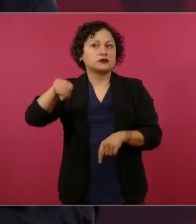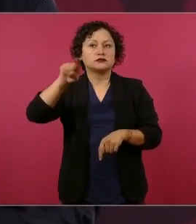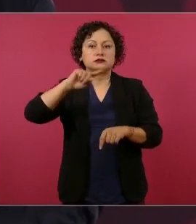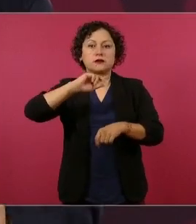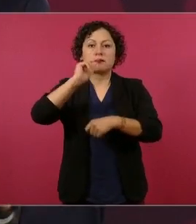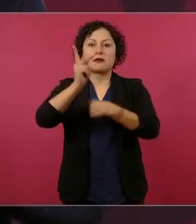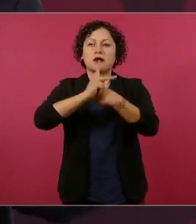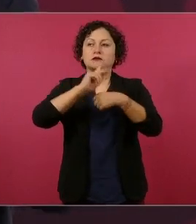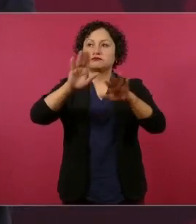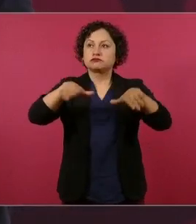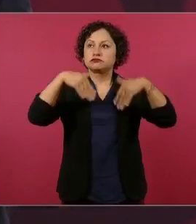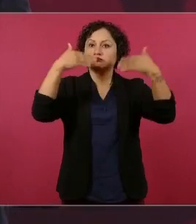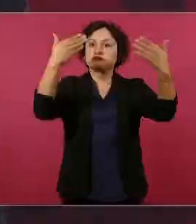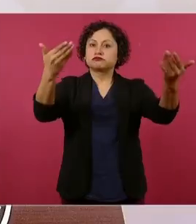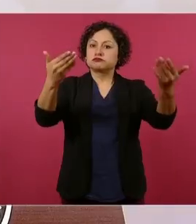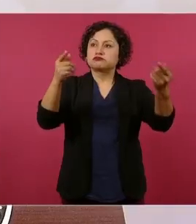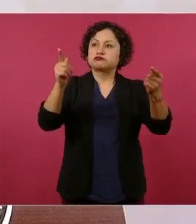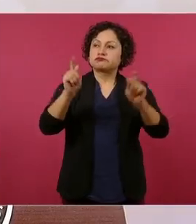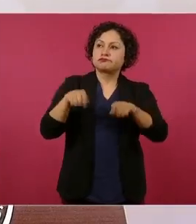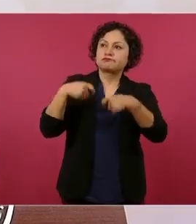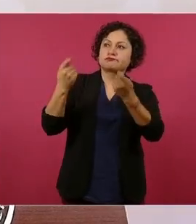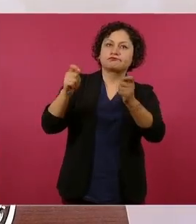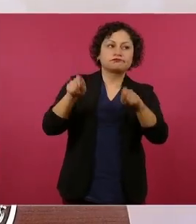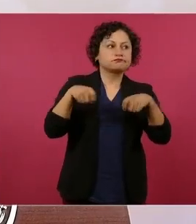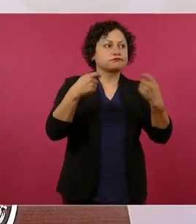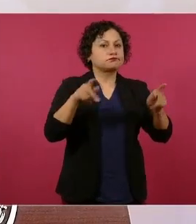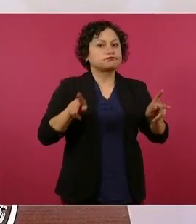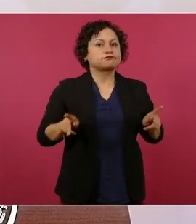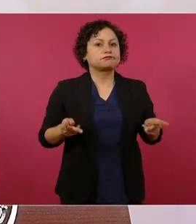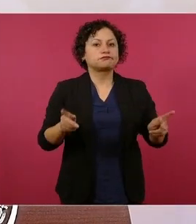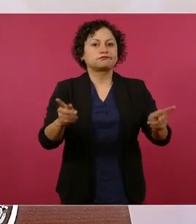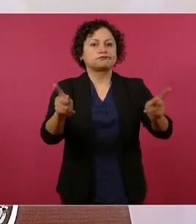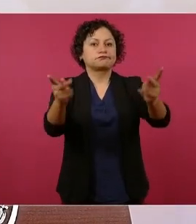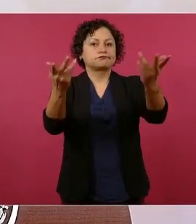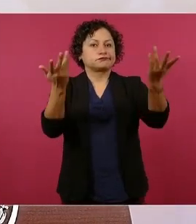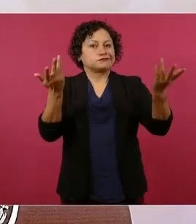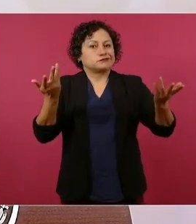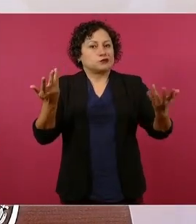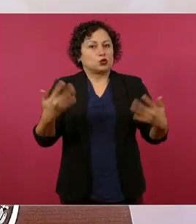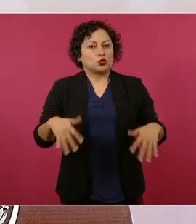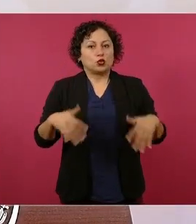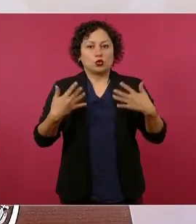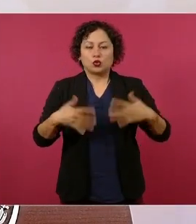llegamos por decisión del pueblo a la presidencia,